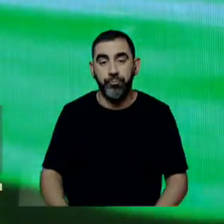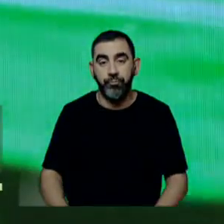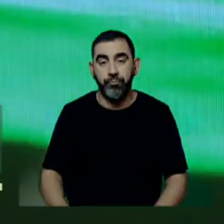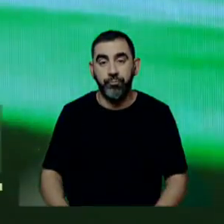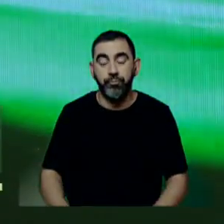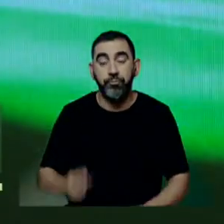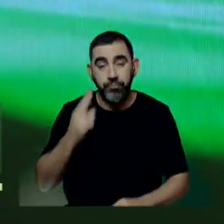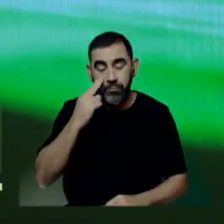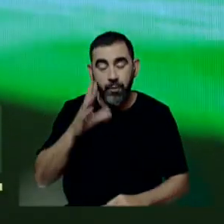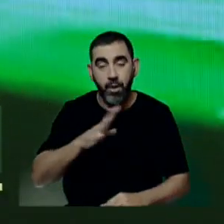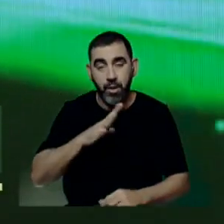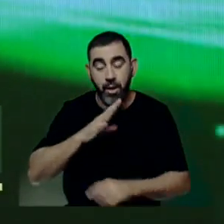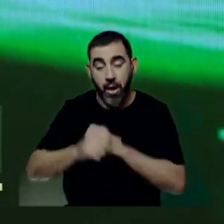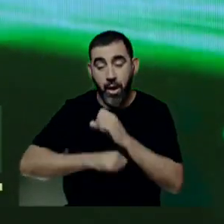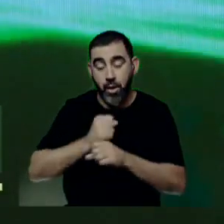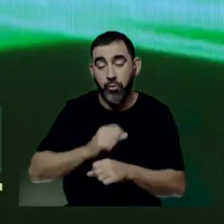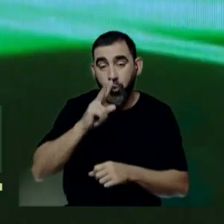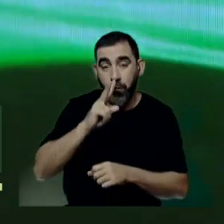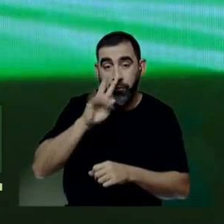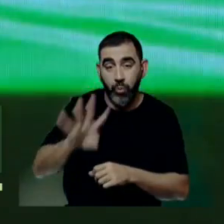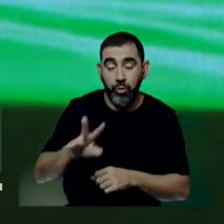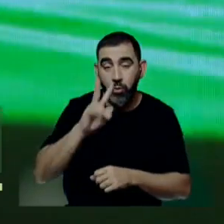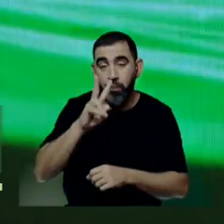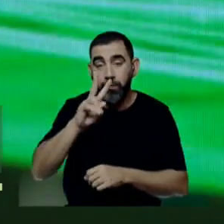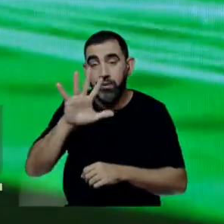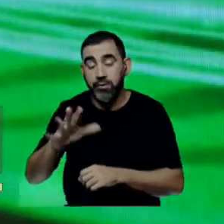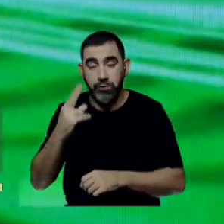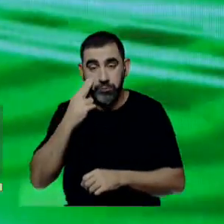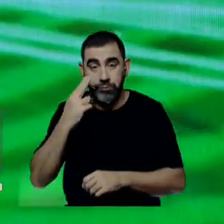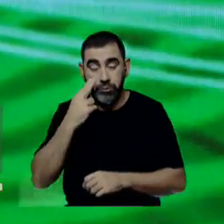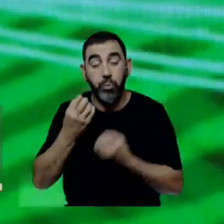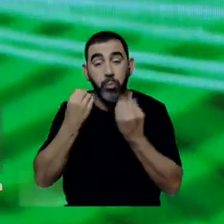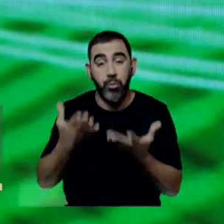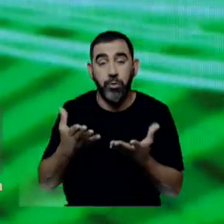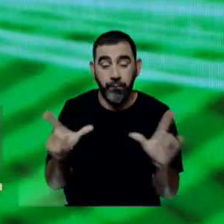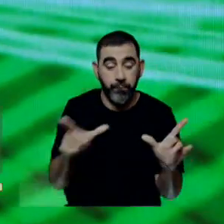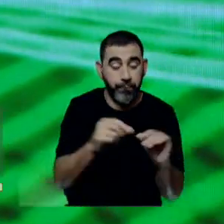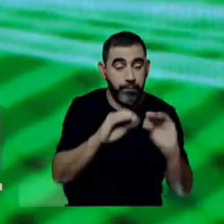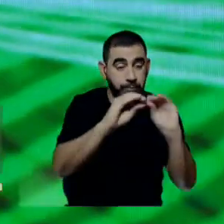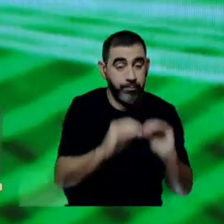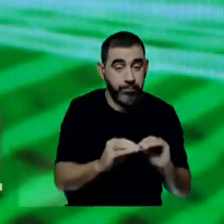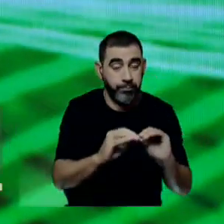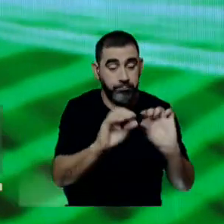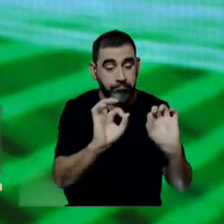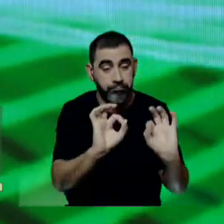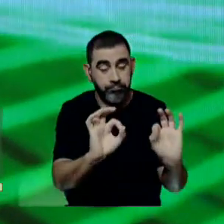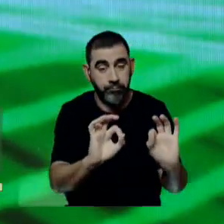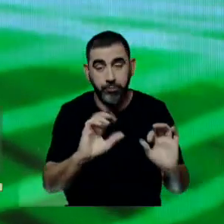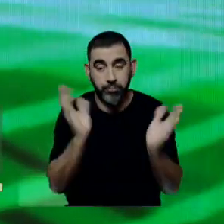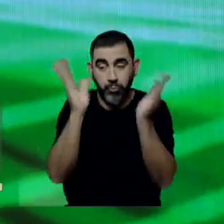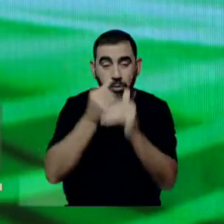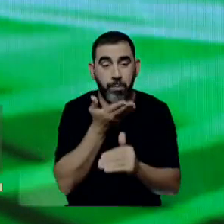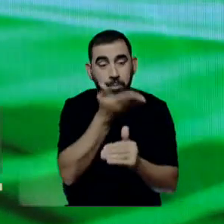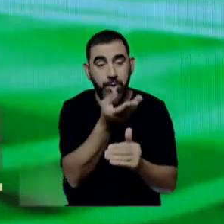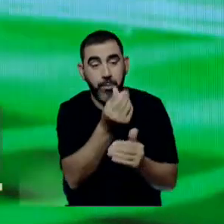déficit está para el año 2024 y para el año 2025, porque una vez que cierra la rendición de cuentas, no hay